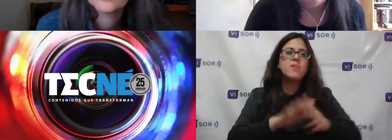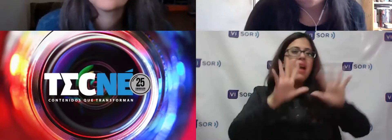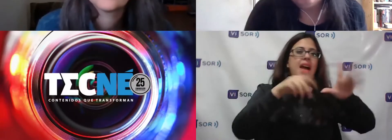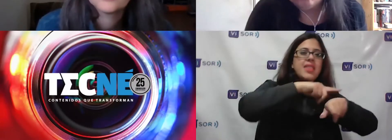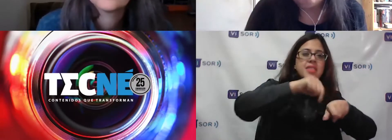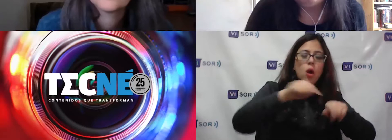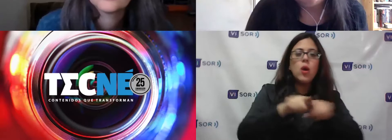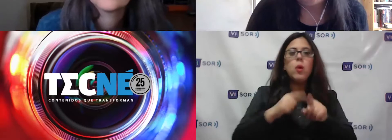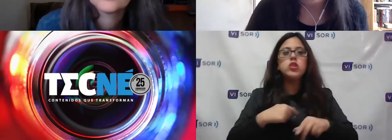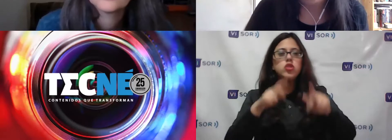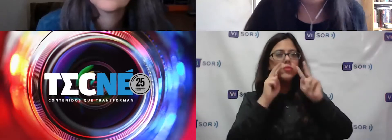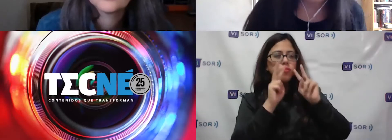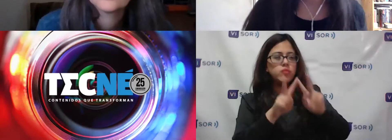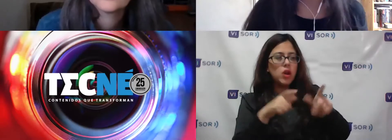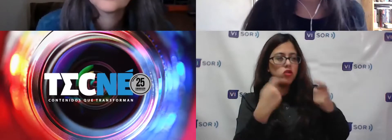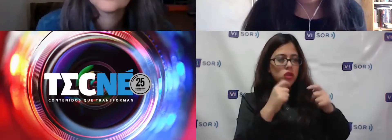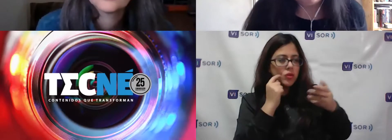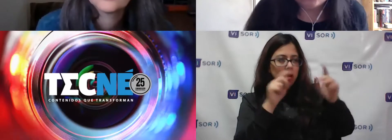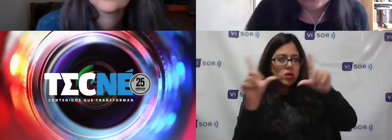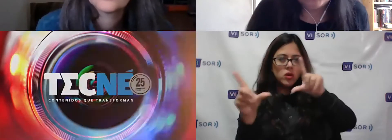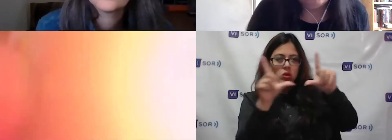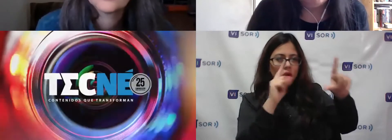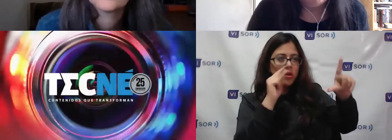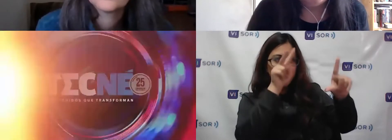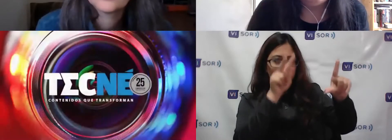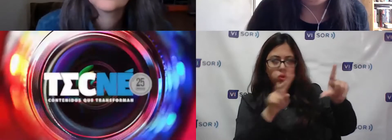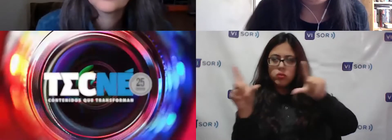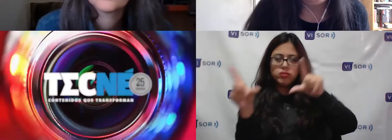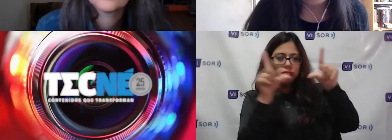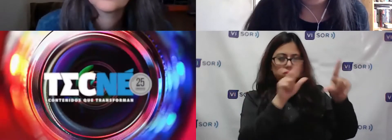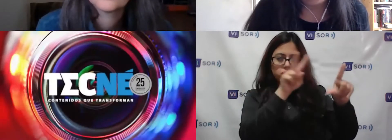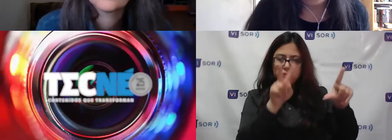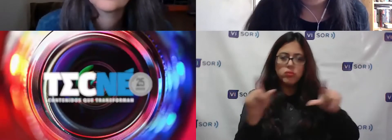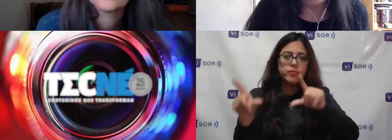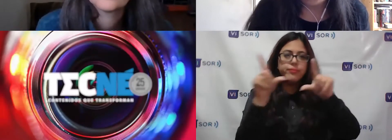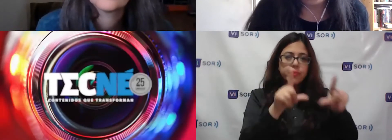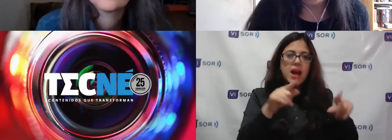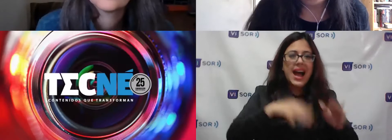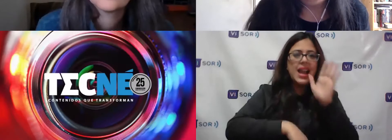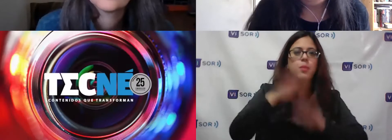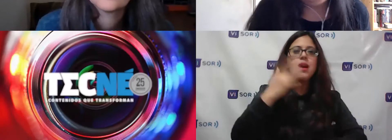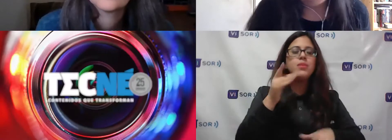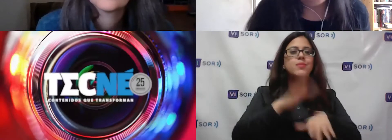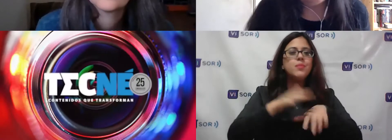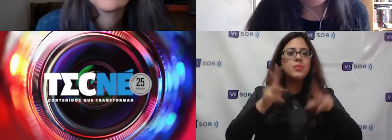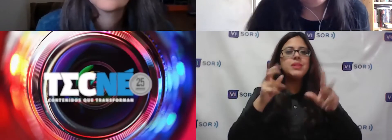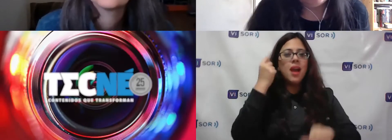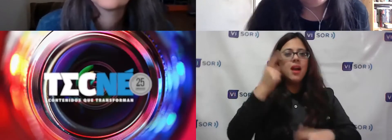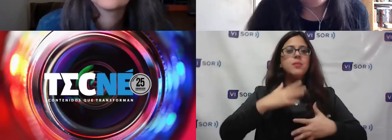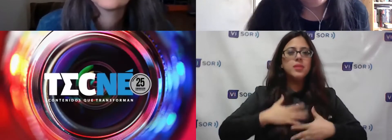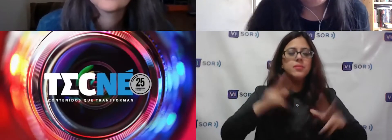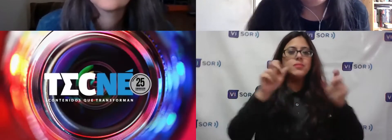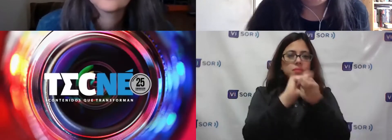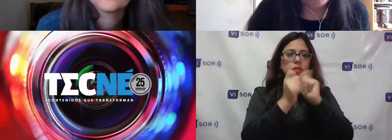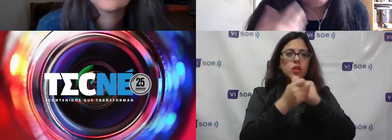ver en general todos los cortes o la mayoría de los cortes de alguna manera porque me permite entender mucho más también los cambios de la